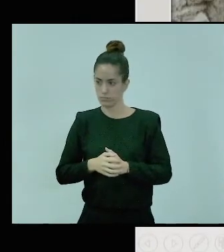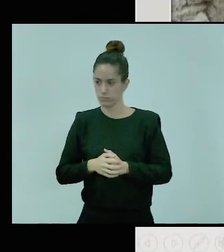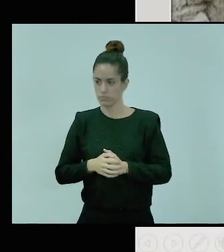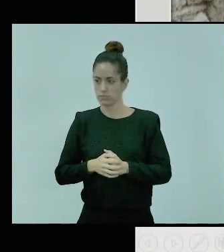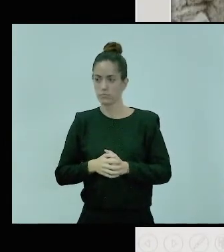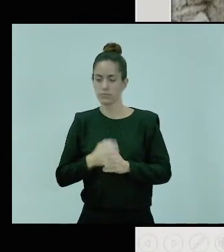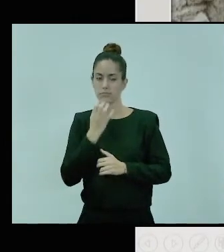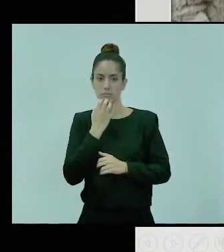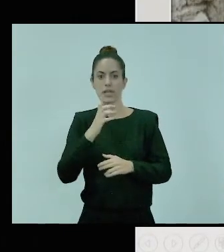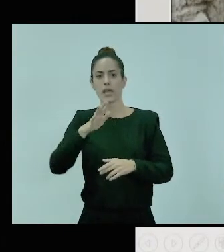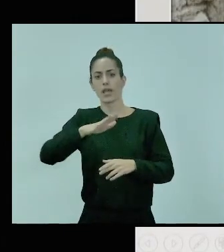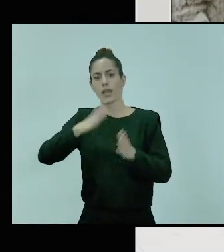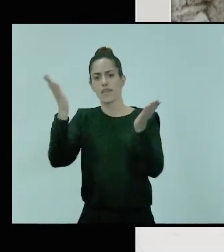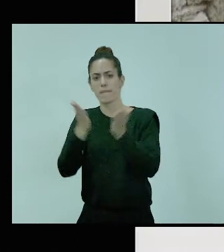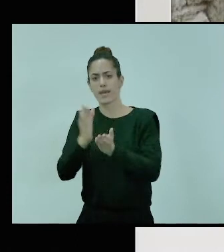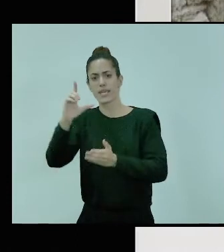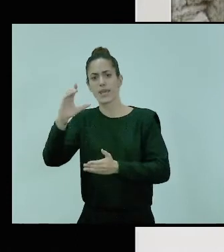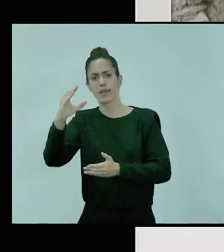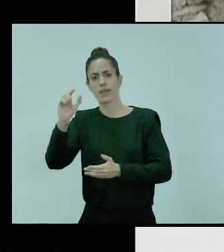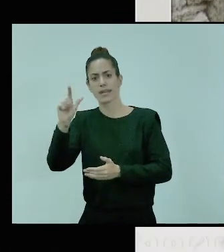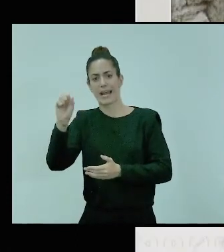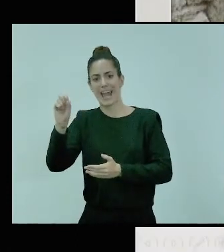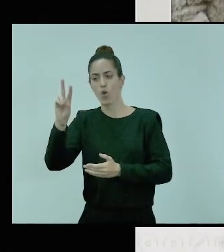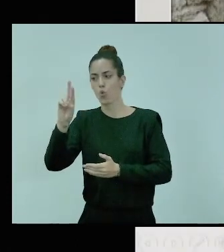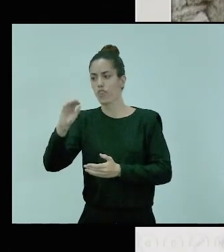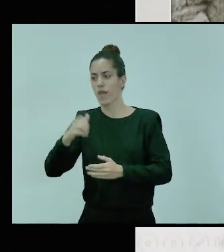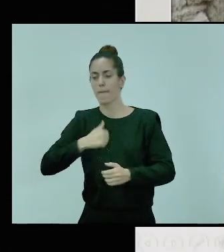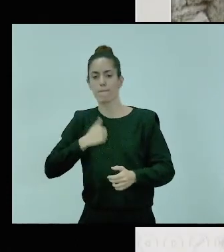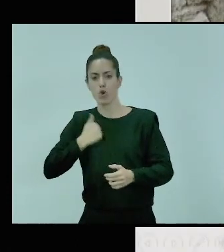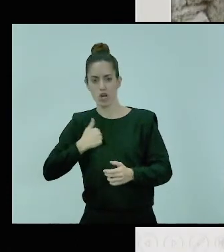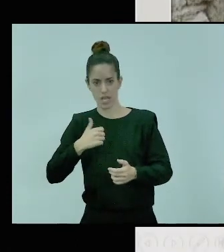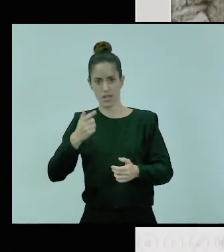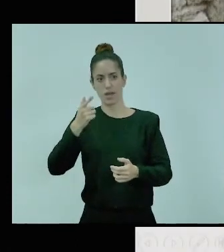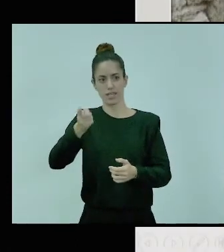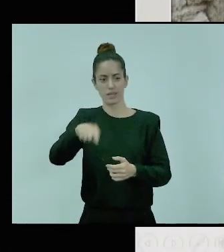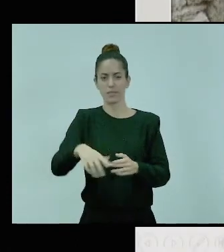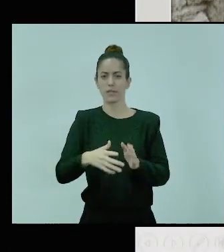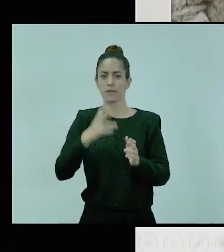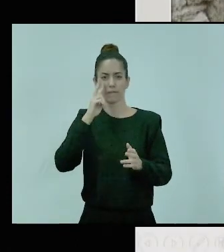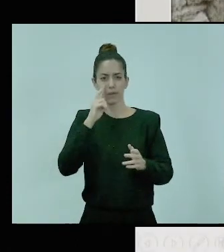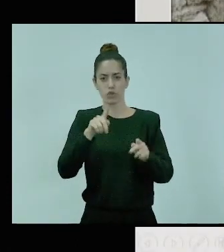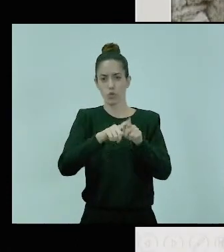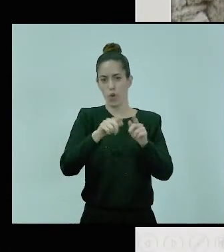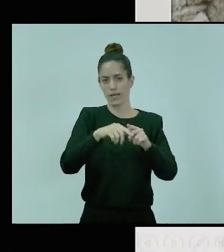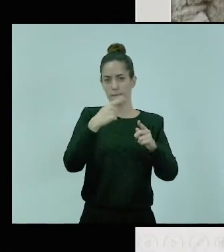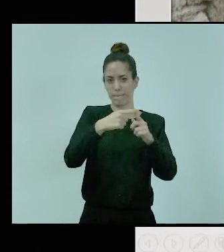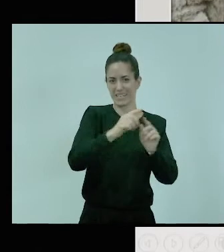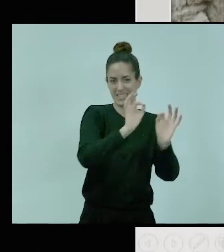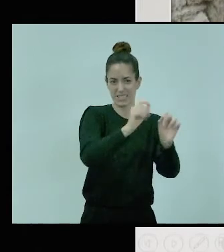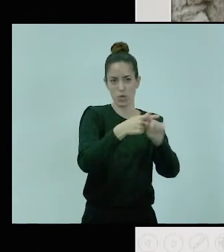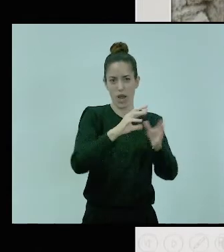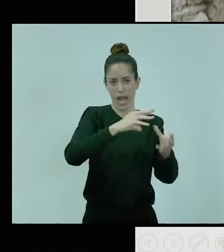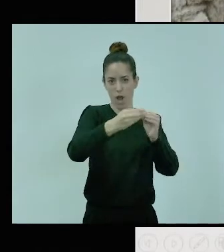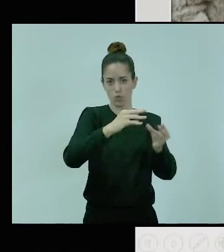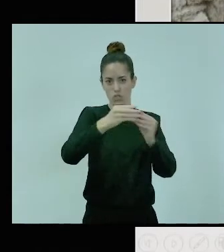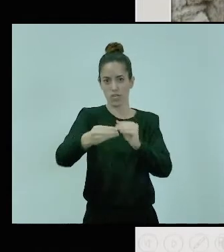y en Bailo Claudia, en Bolonia. Aquí lo interesante es que vemos los dinteles cómo se han ido reajustando precisamente